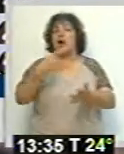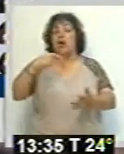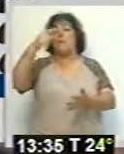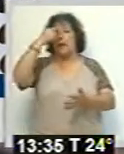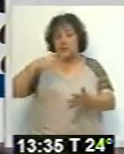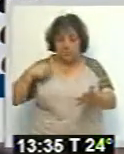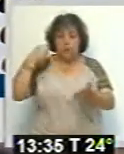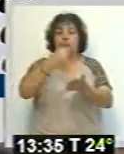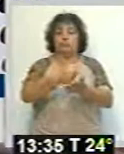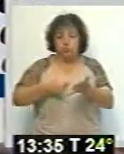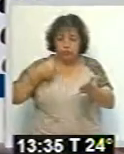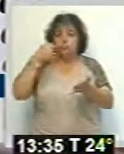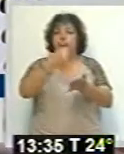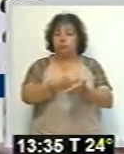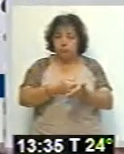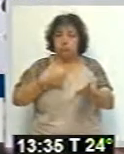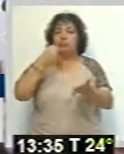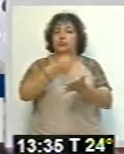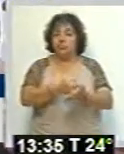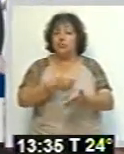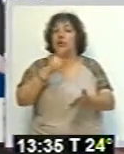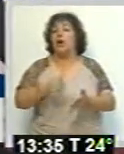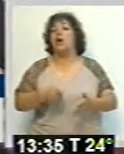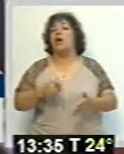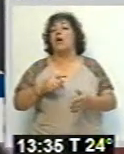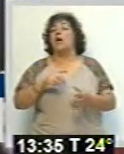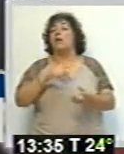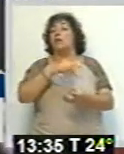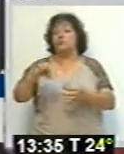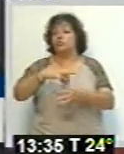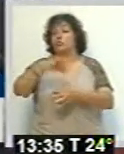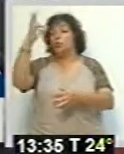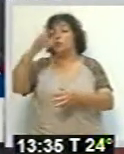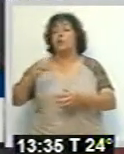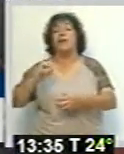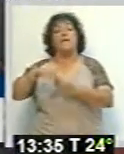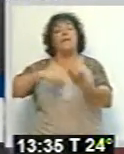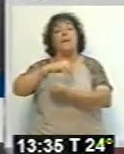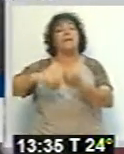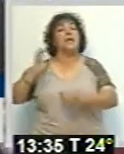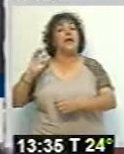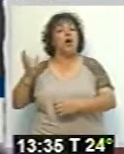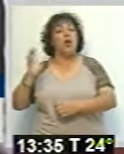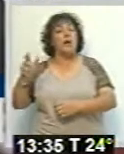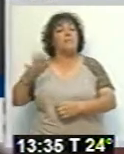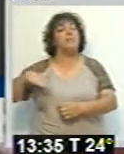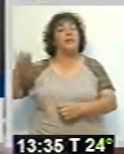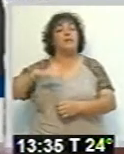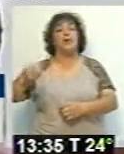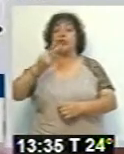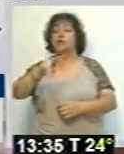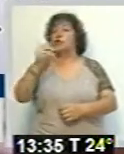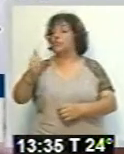día, el pago de las casas al día. Han salido sorteados una familia de Orán, del barrio 266